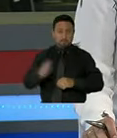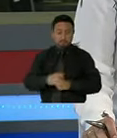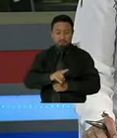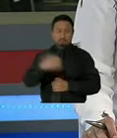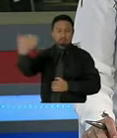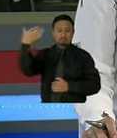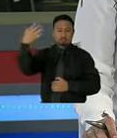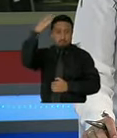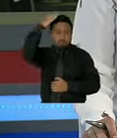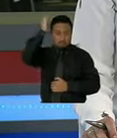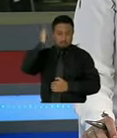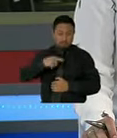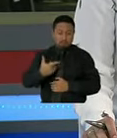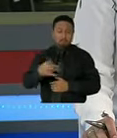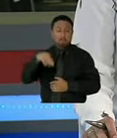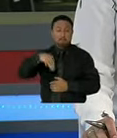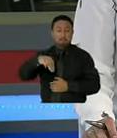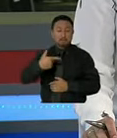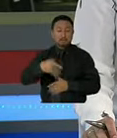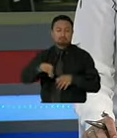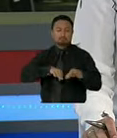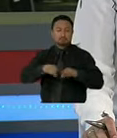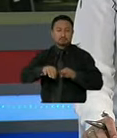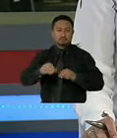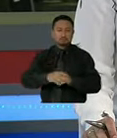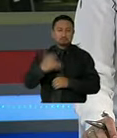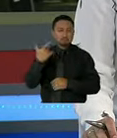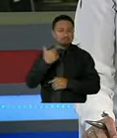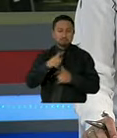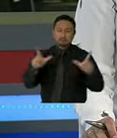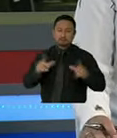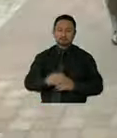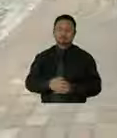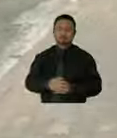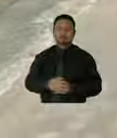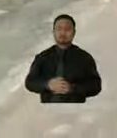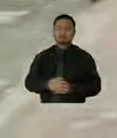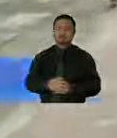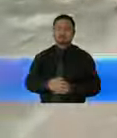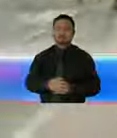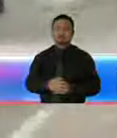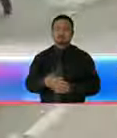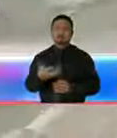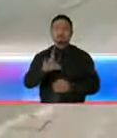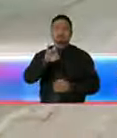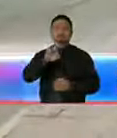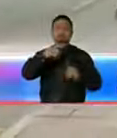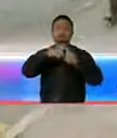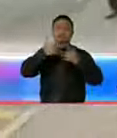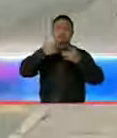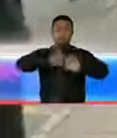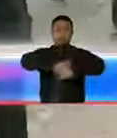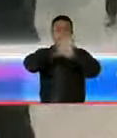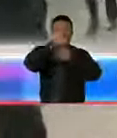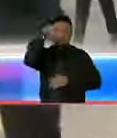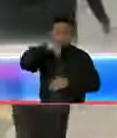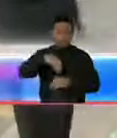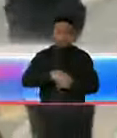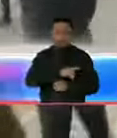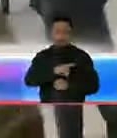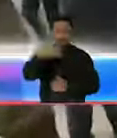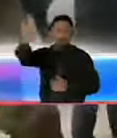alcalde Mauricio Rodas rindió este martes su versión libre y voluntaria. Cerca de las 8:30 de la mañana de este martes,